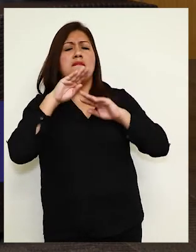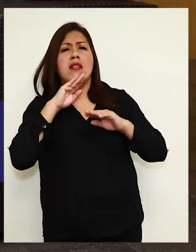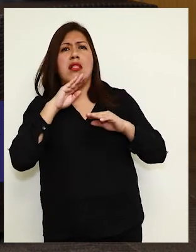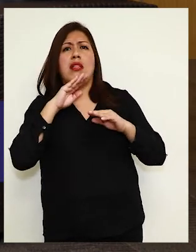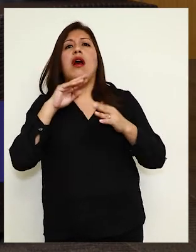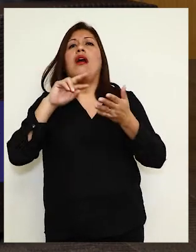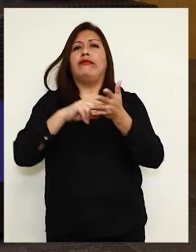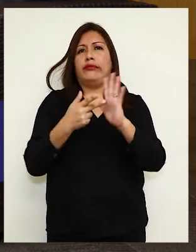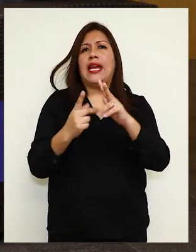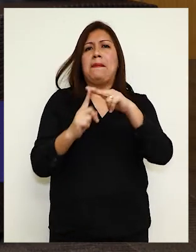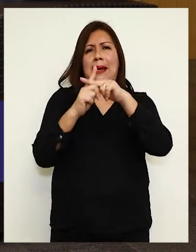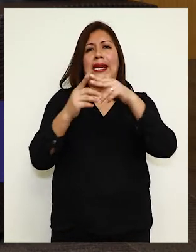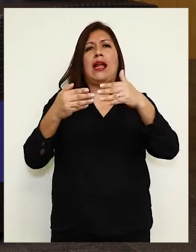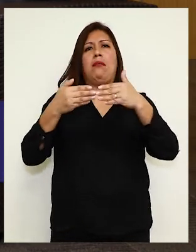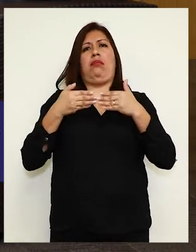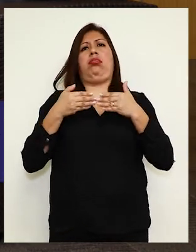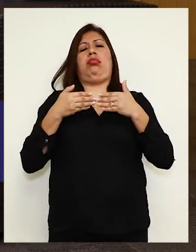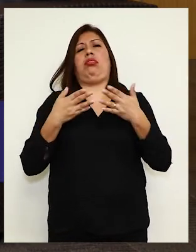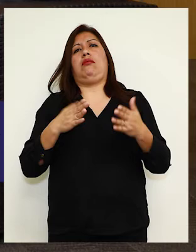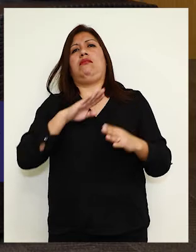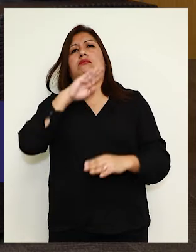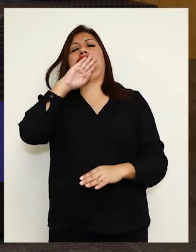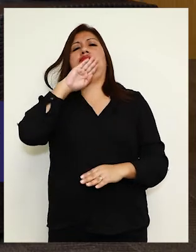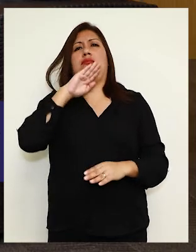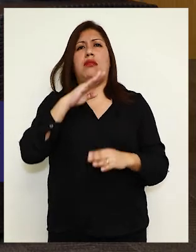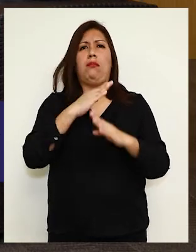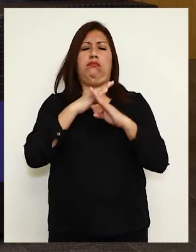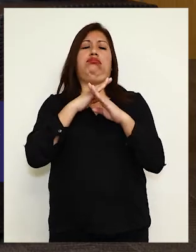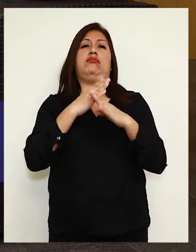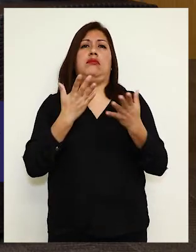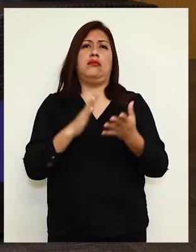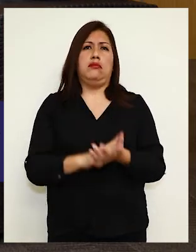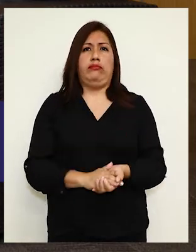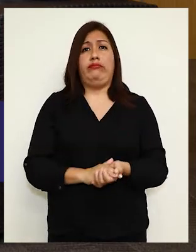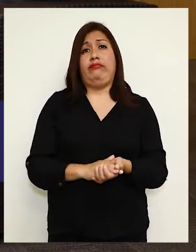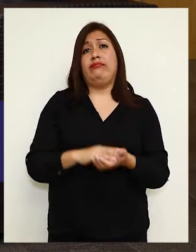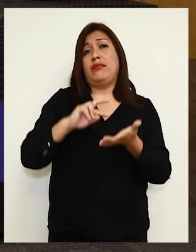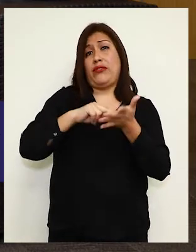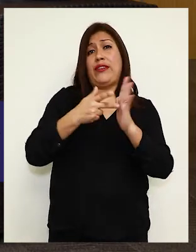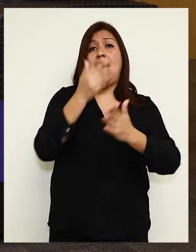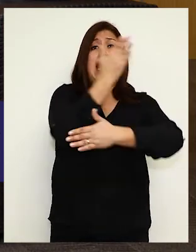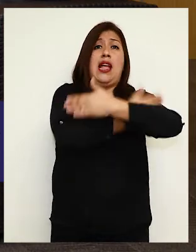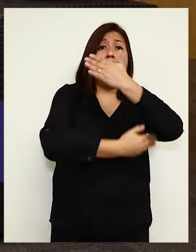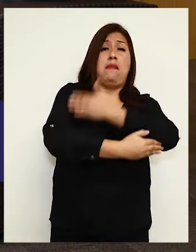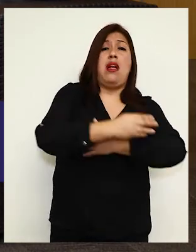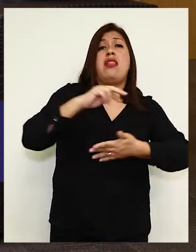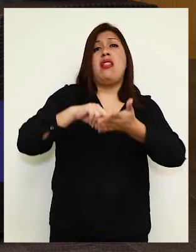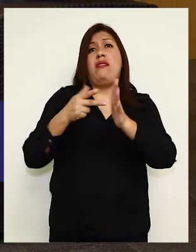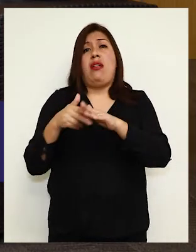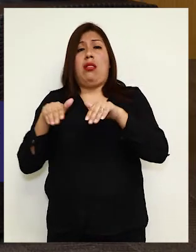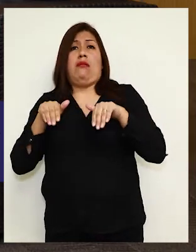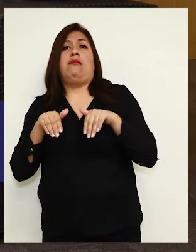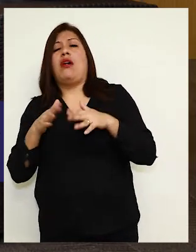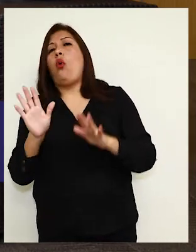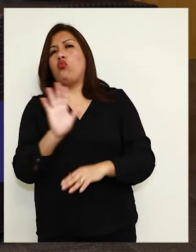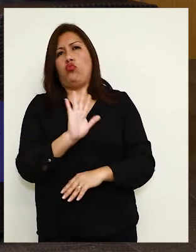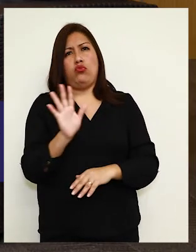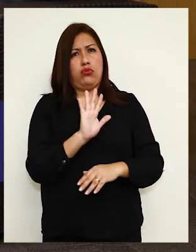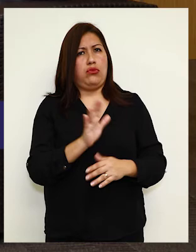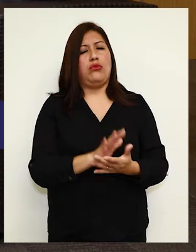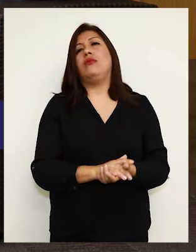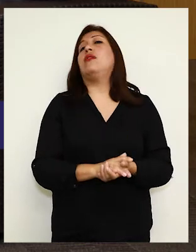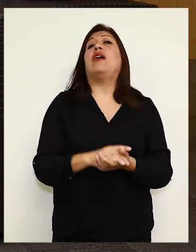tema que también hay que aclarar. Discapacidad no es lo mismo que incapacidad. A las personas con discapacidad a veces se nos ve como